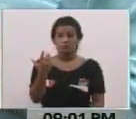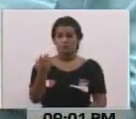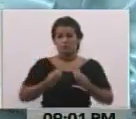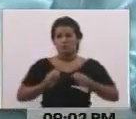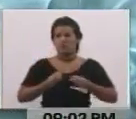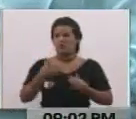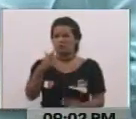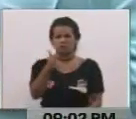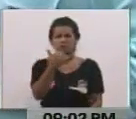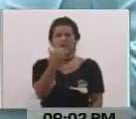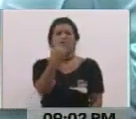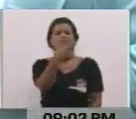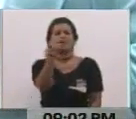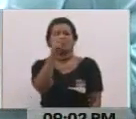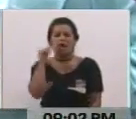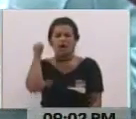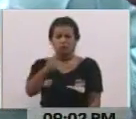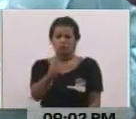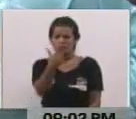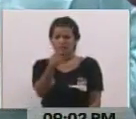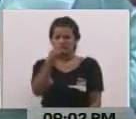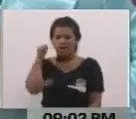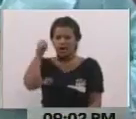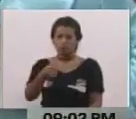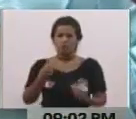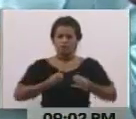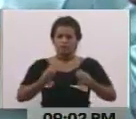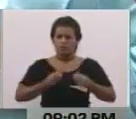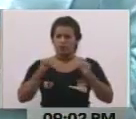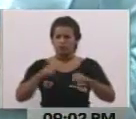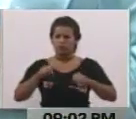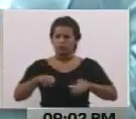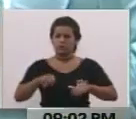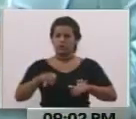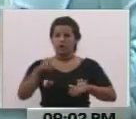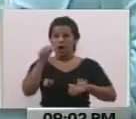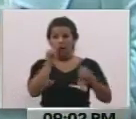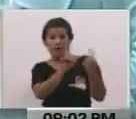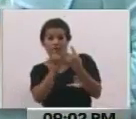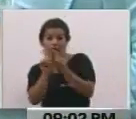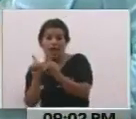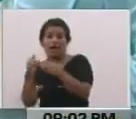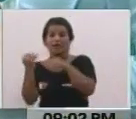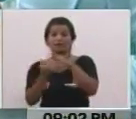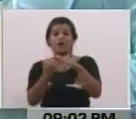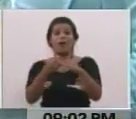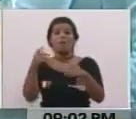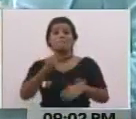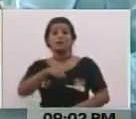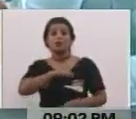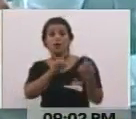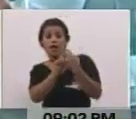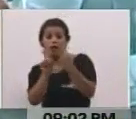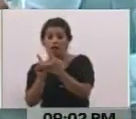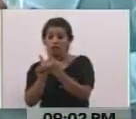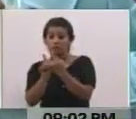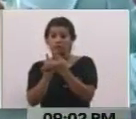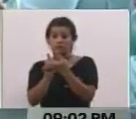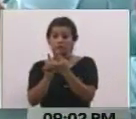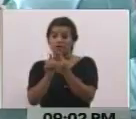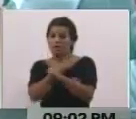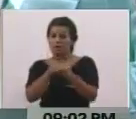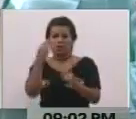30 años, más de 30 años continuos en el exterior, perseguido por la Inquisición española. Y al